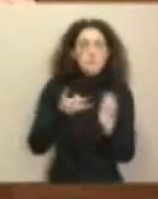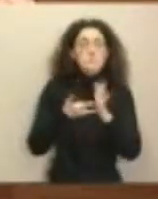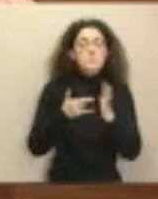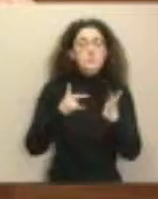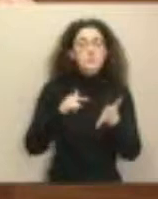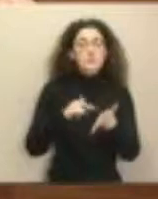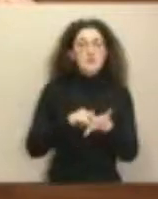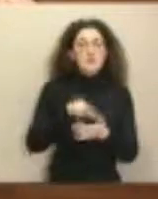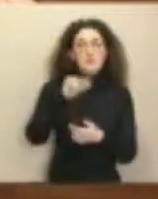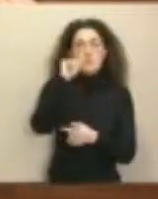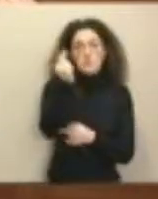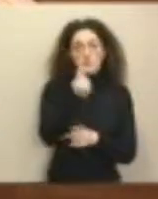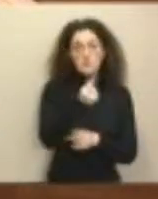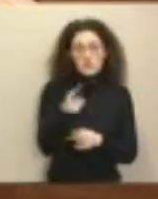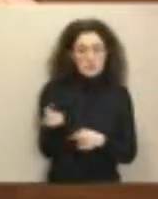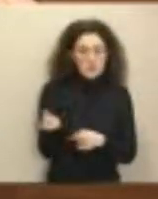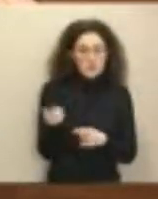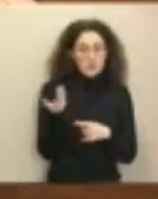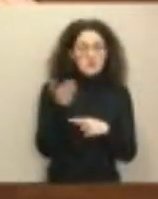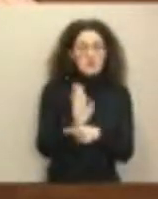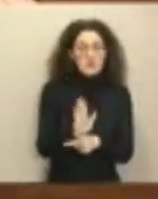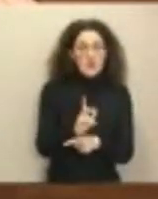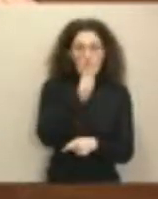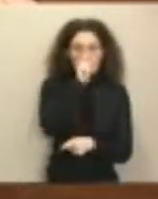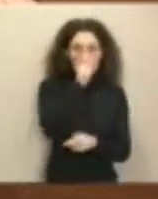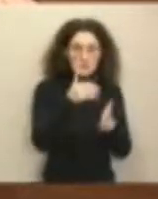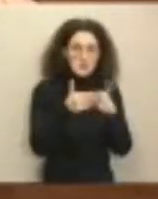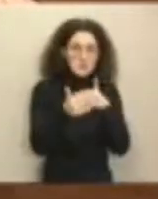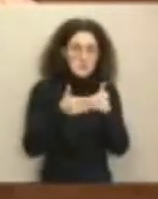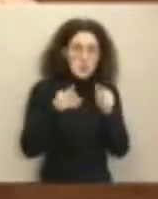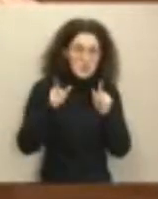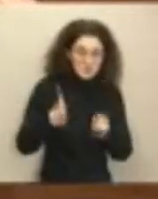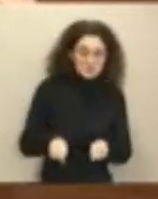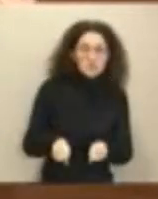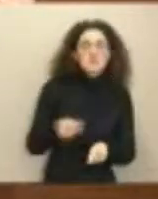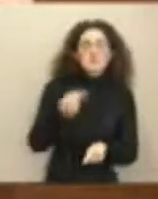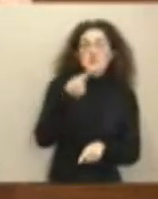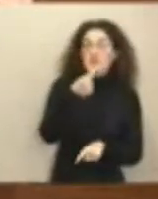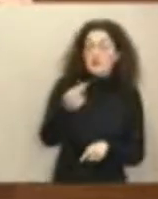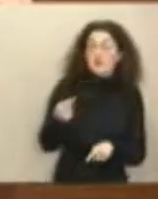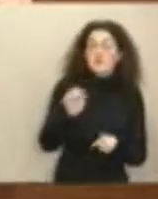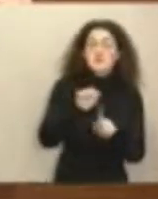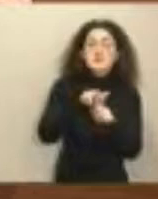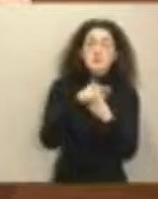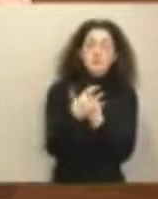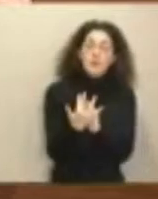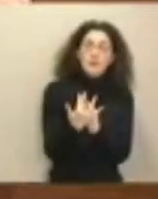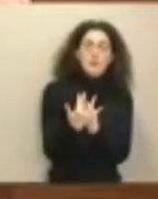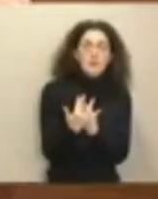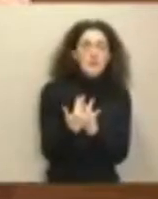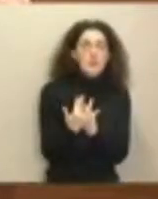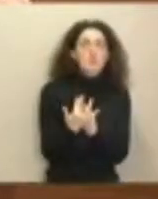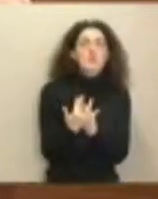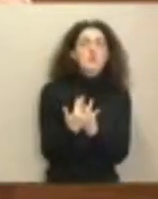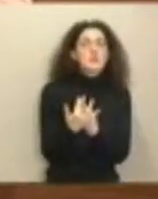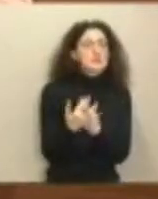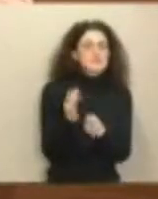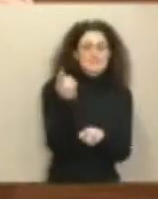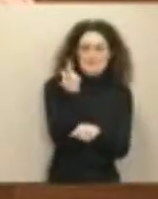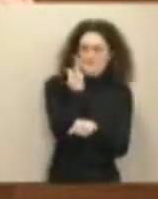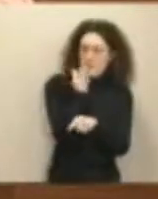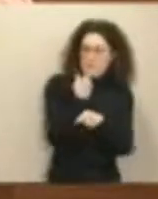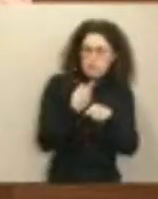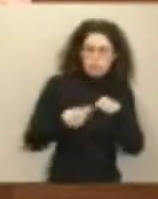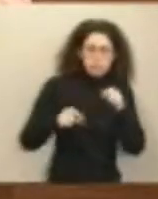proyecto presupuestario presentado por los socialistas. También he de decir que la situación es diametralmente